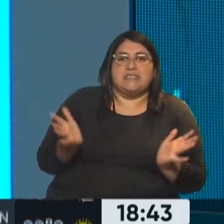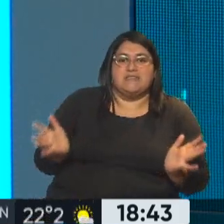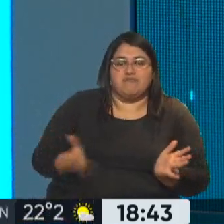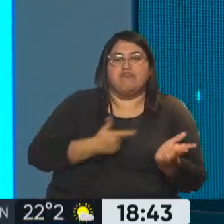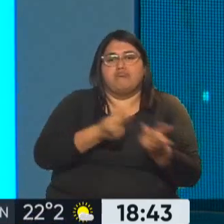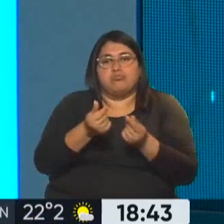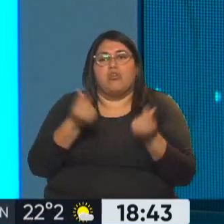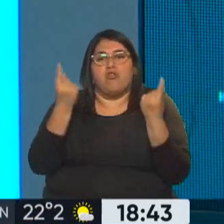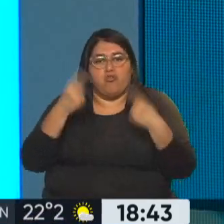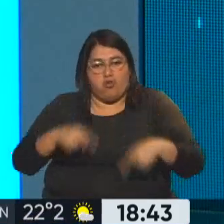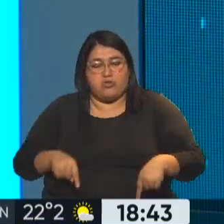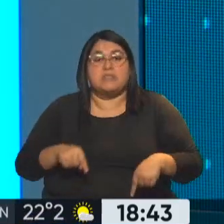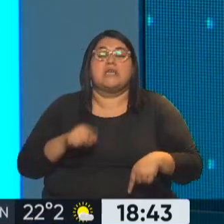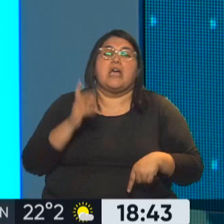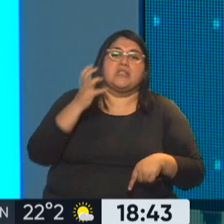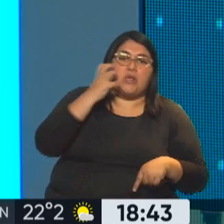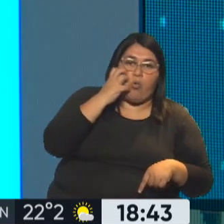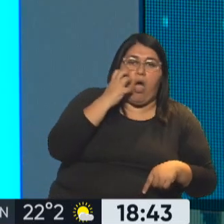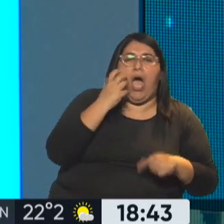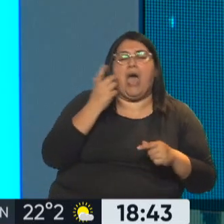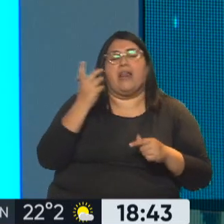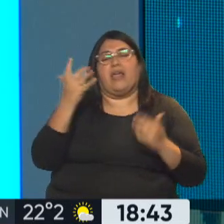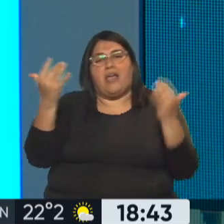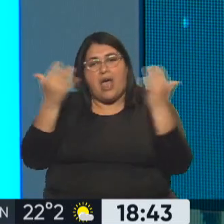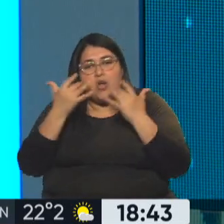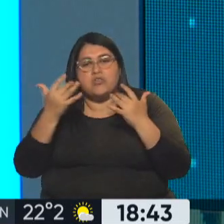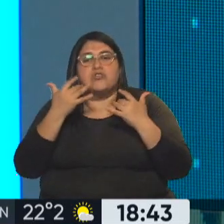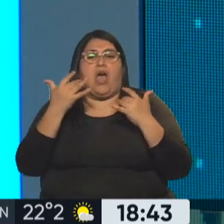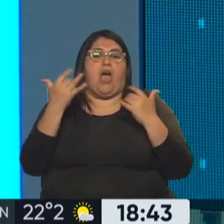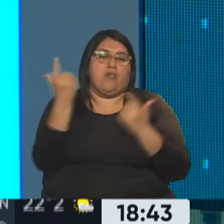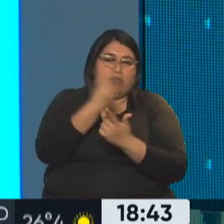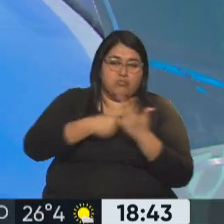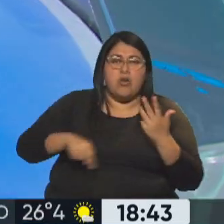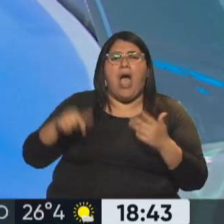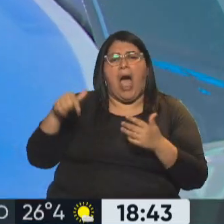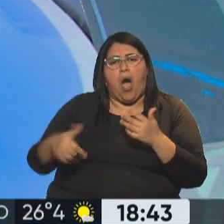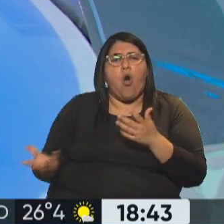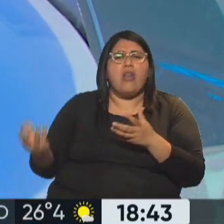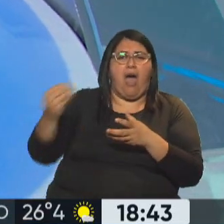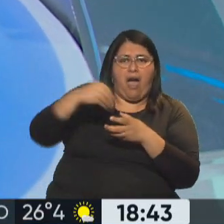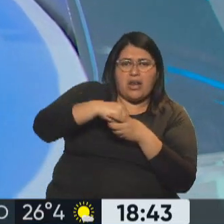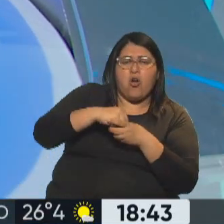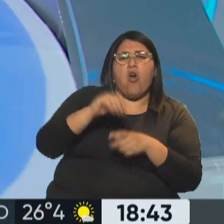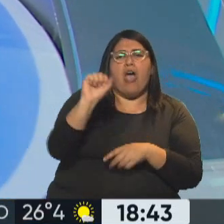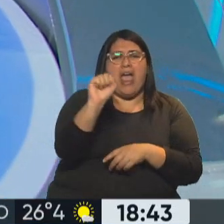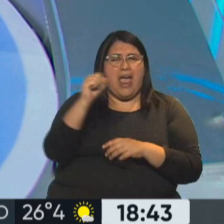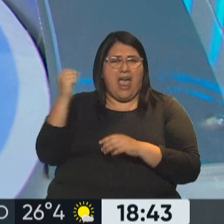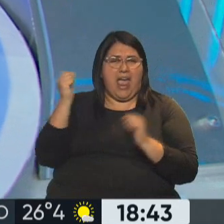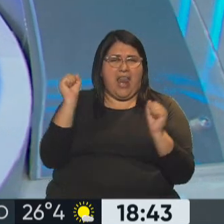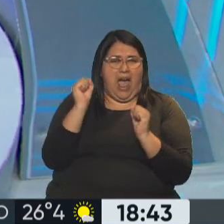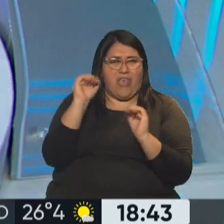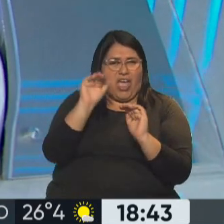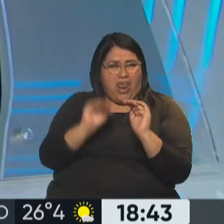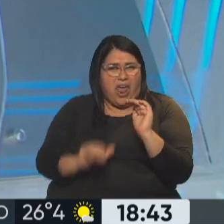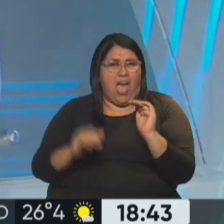no solo fueron televisores, celulares y aire acondicionado, sino que en los últimos días se agregó lo de lavarropas y heladeras, que son elementos que en muchísimas